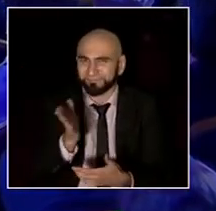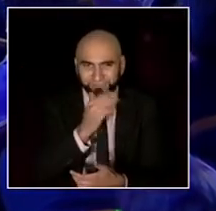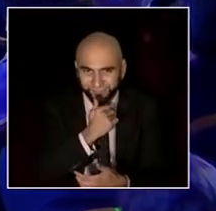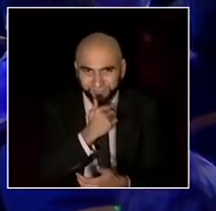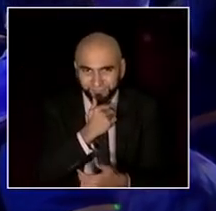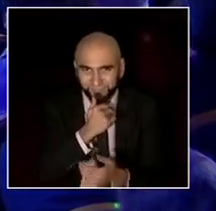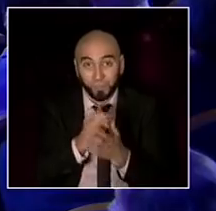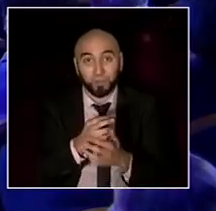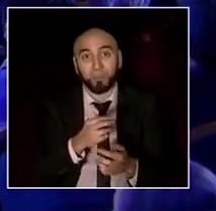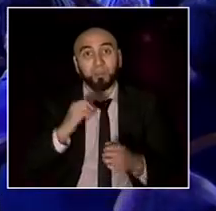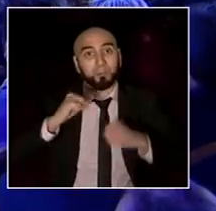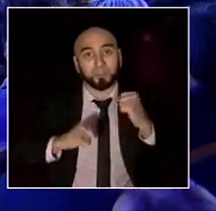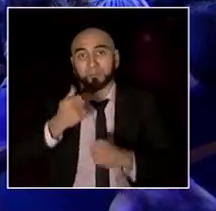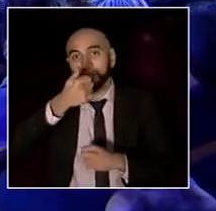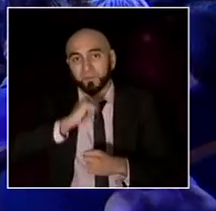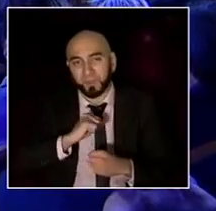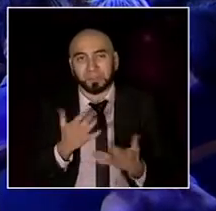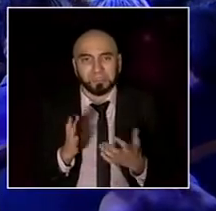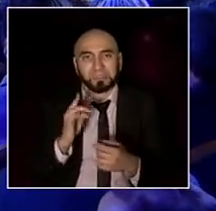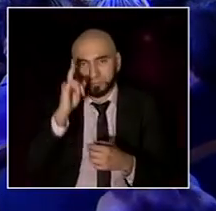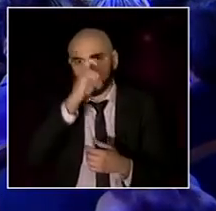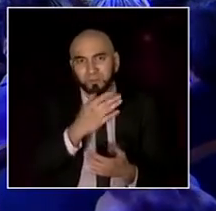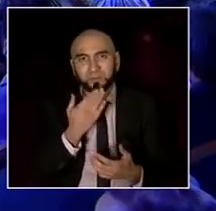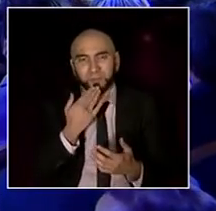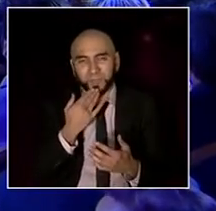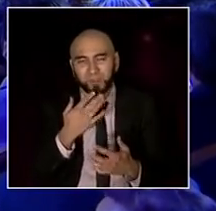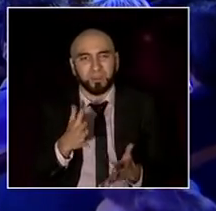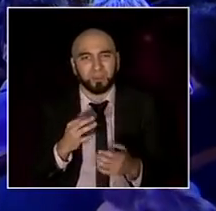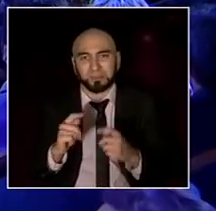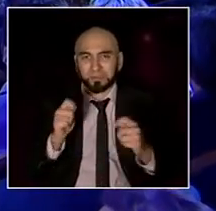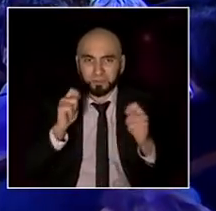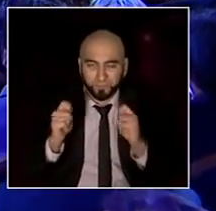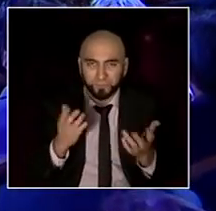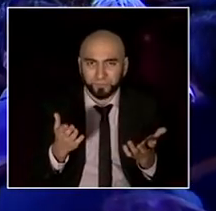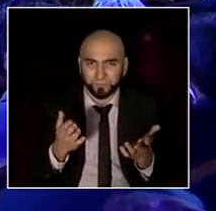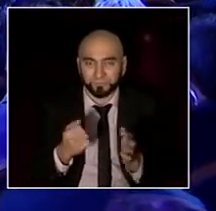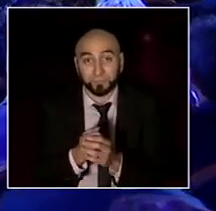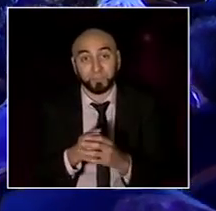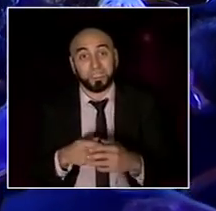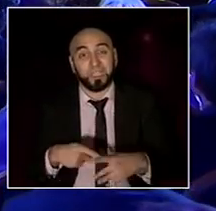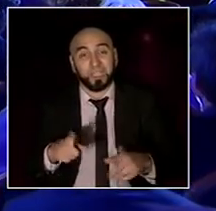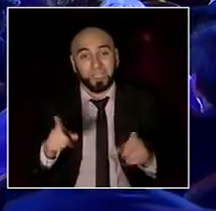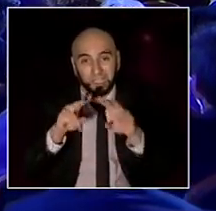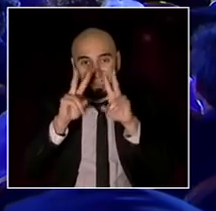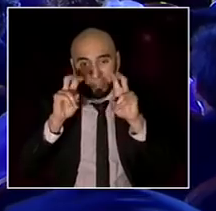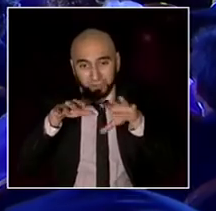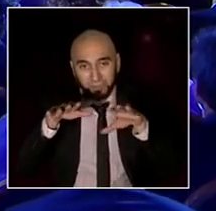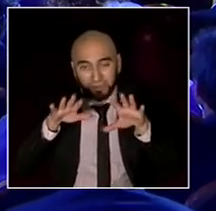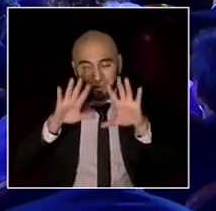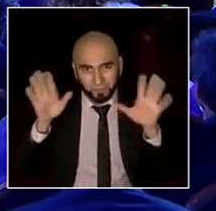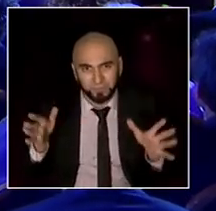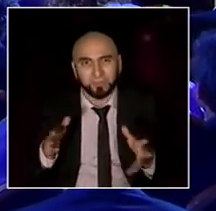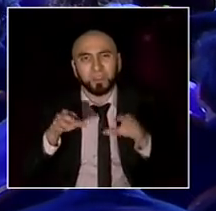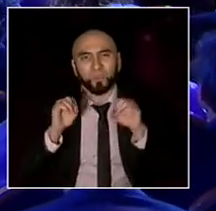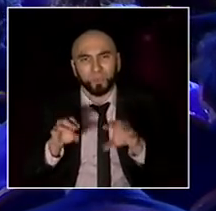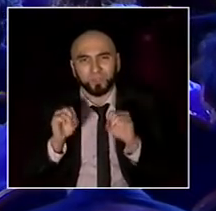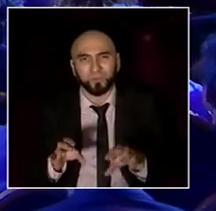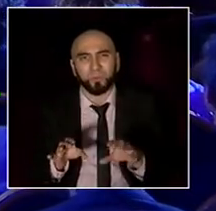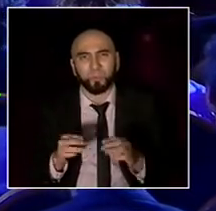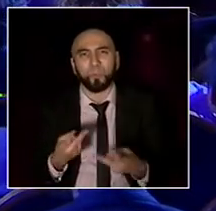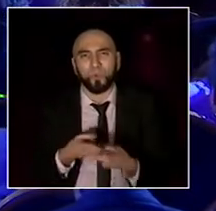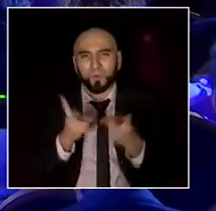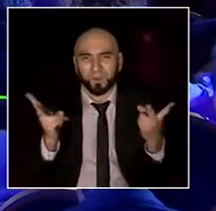para adelantarse, para correr riesgos. Nuestra educación, especialmente la recuperación de la educación pública